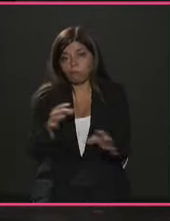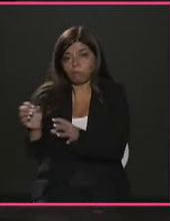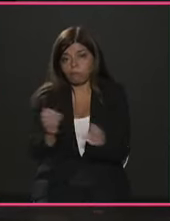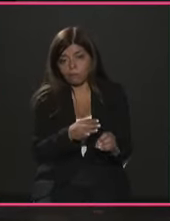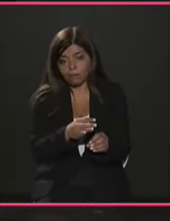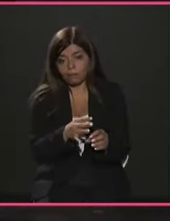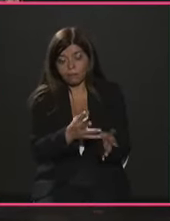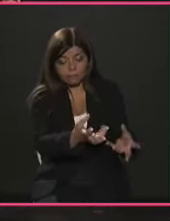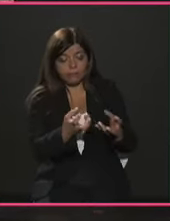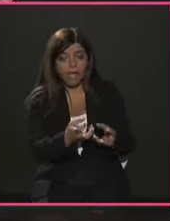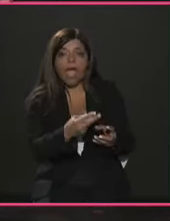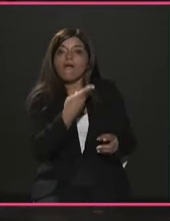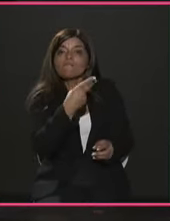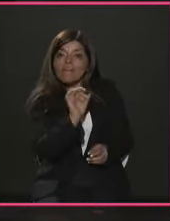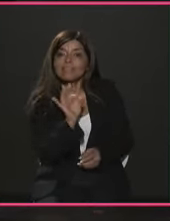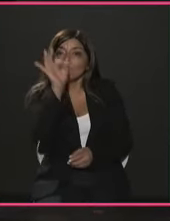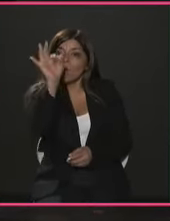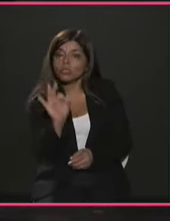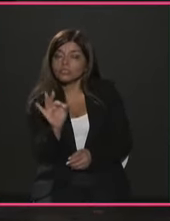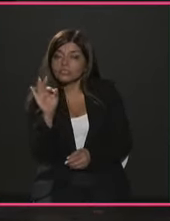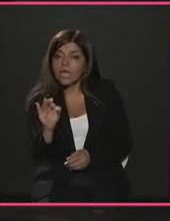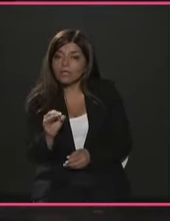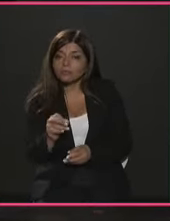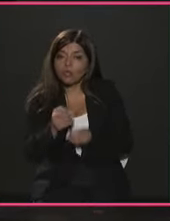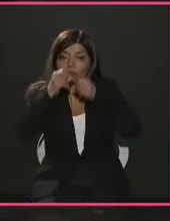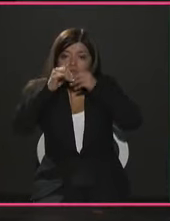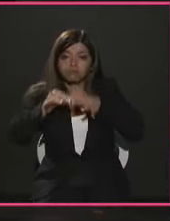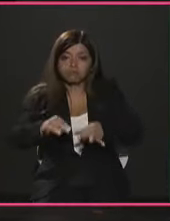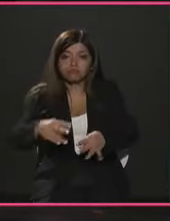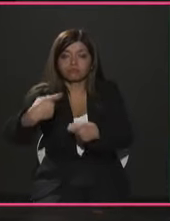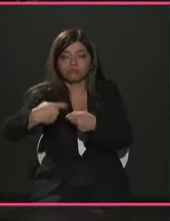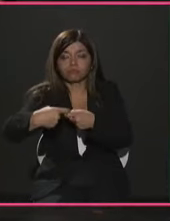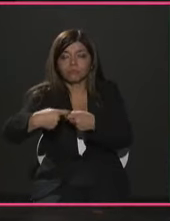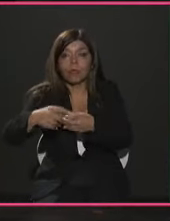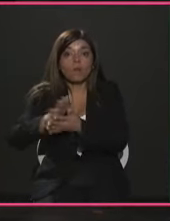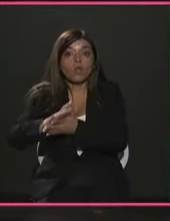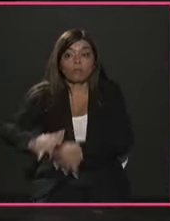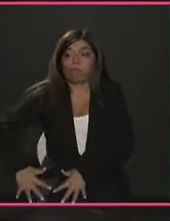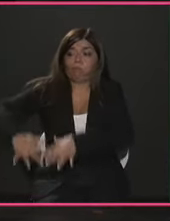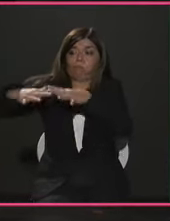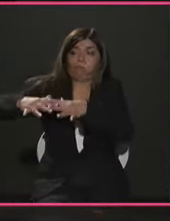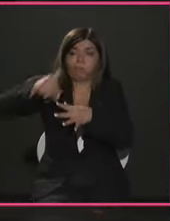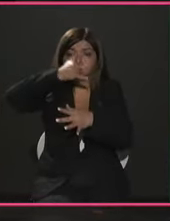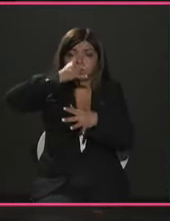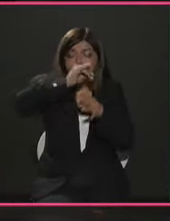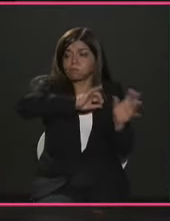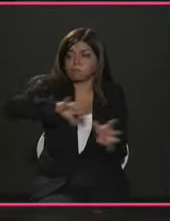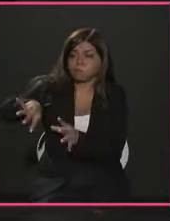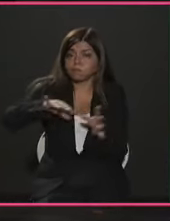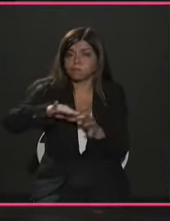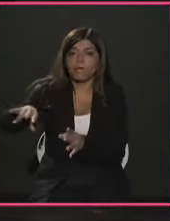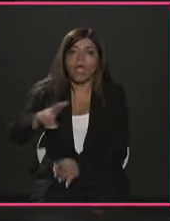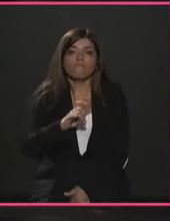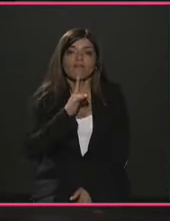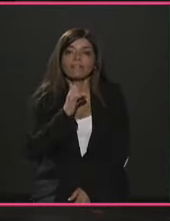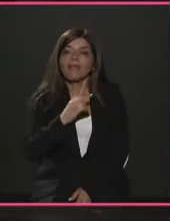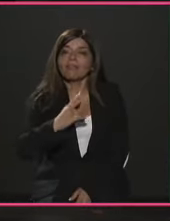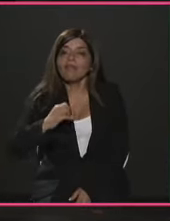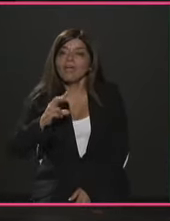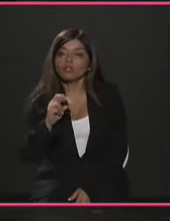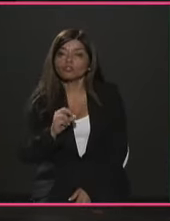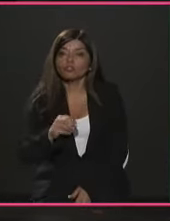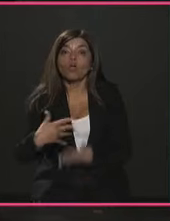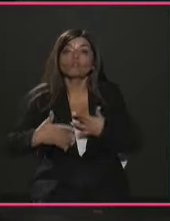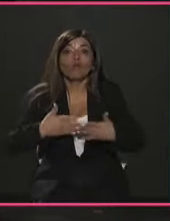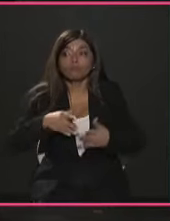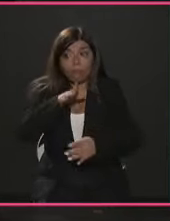un 20% de las emisiones de metano en los vertederos donde nosotros mandamos todo este desecho